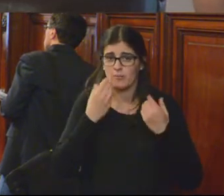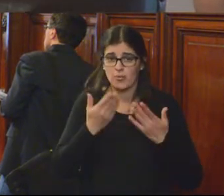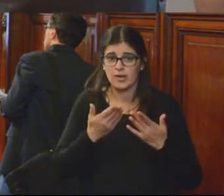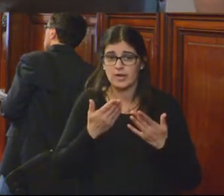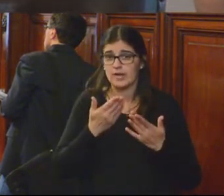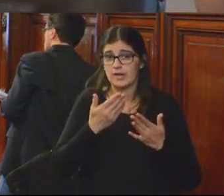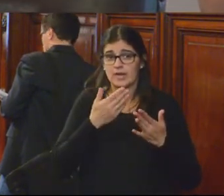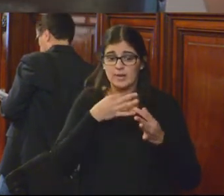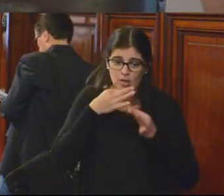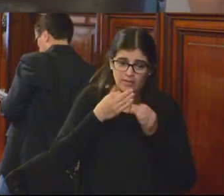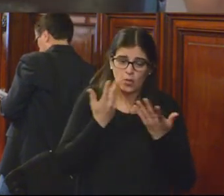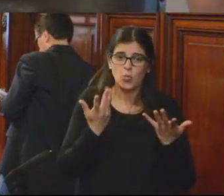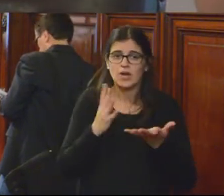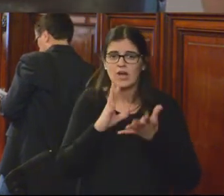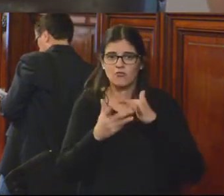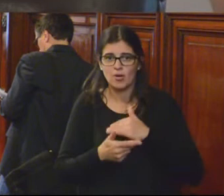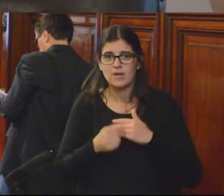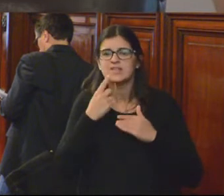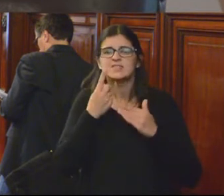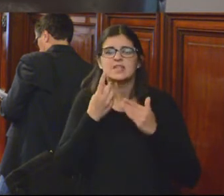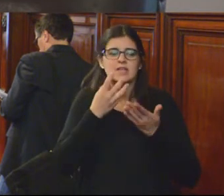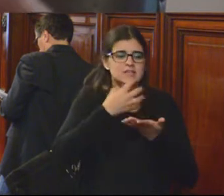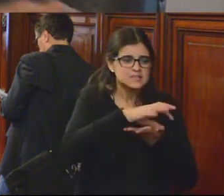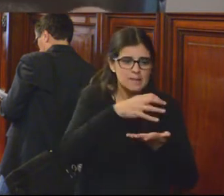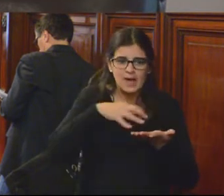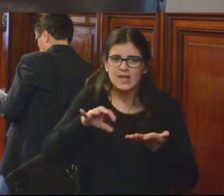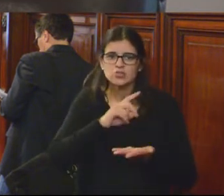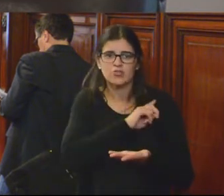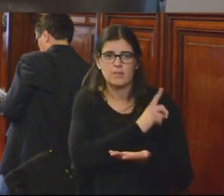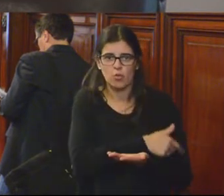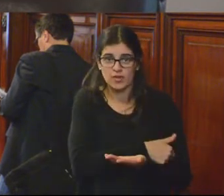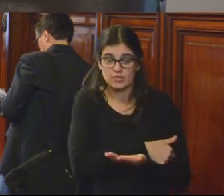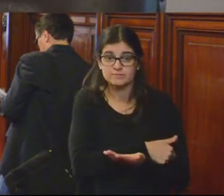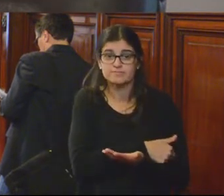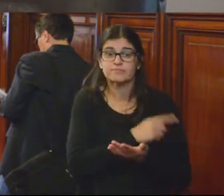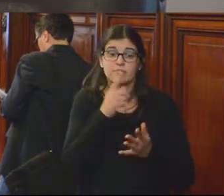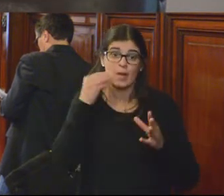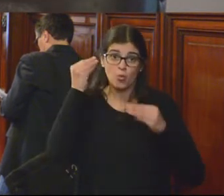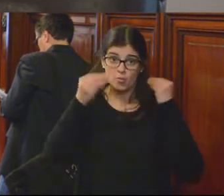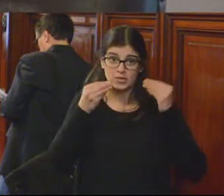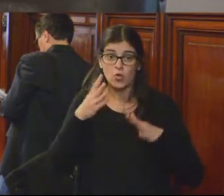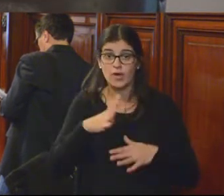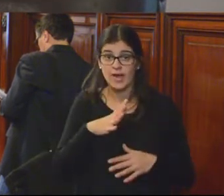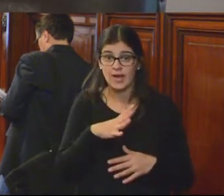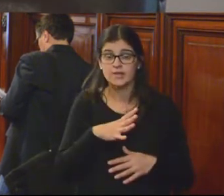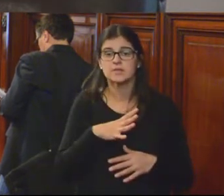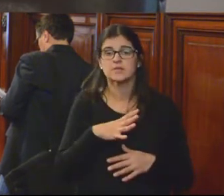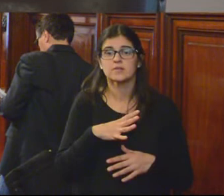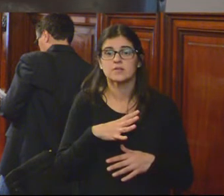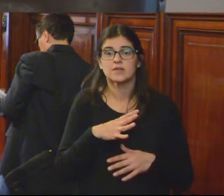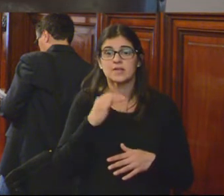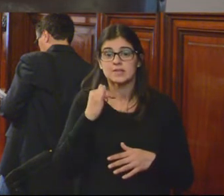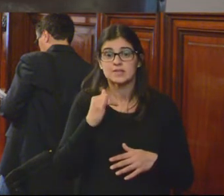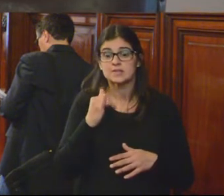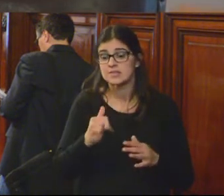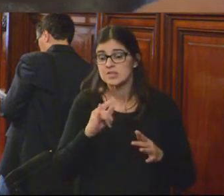modo, dentro de una perspectiva de separación de poderes. Y la preocupación que hay es que, sin emitir